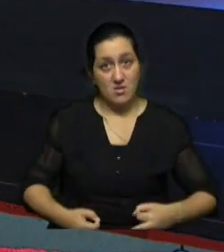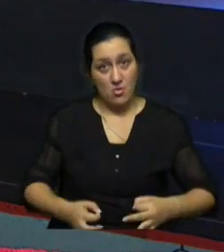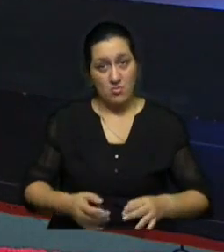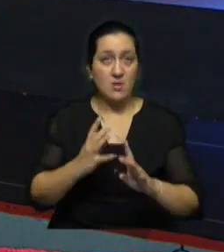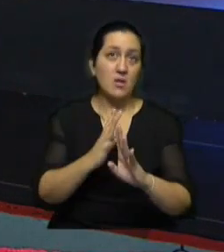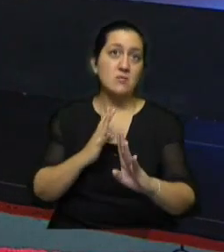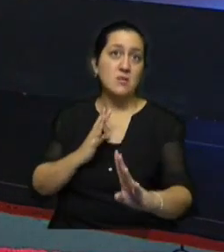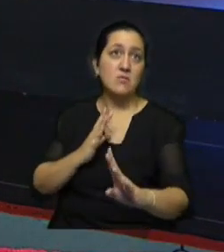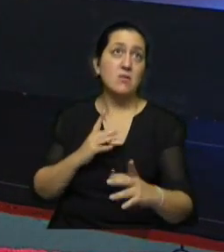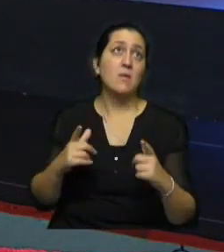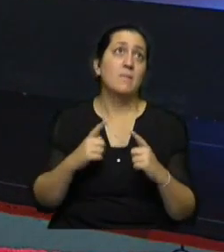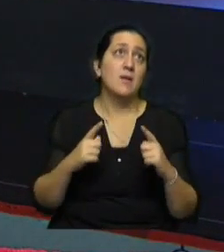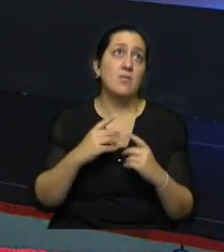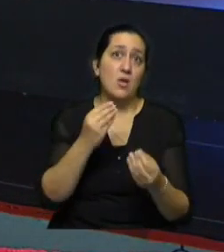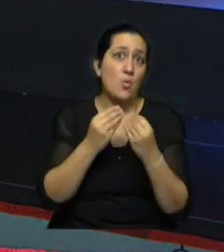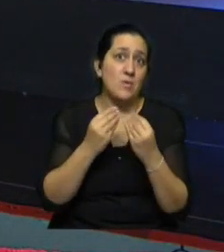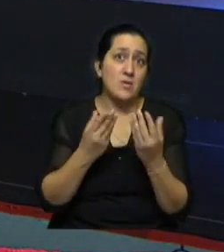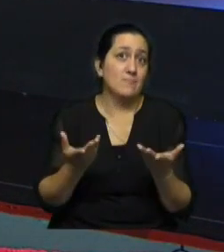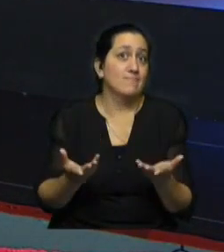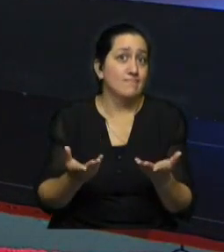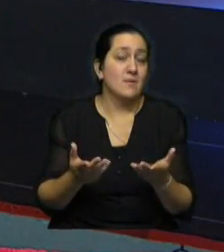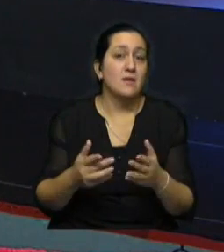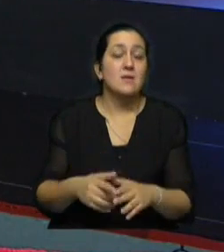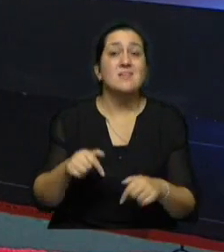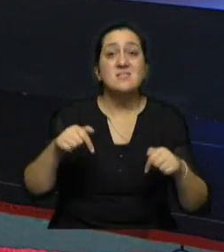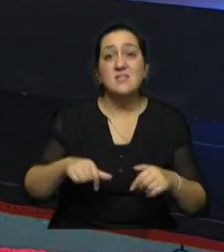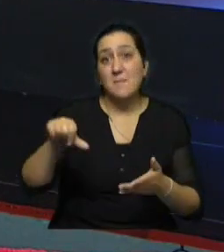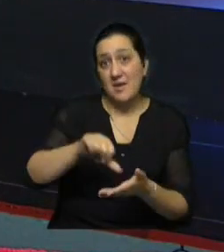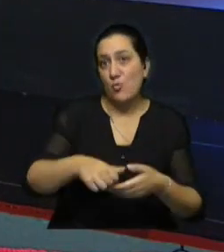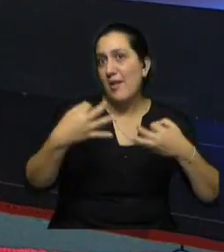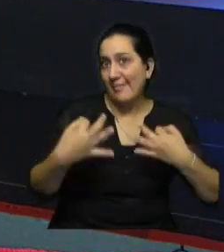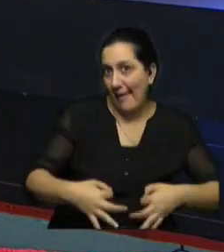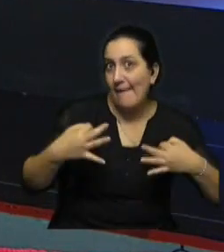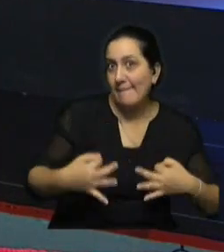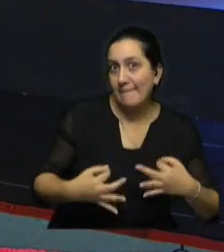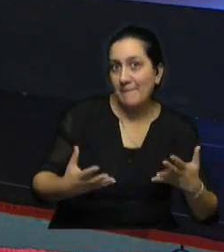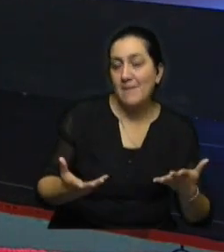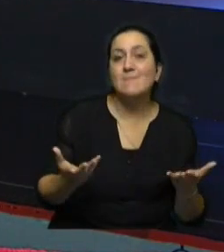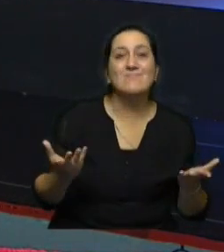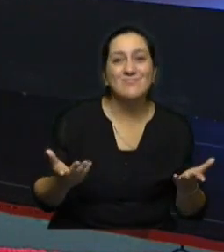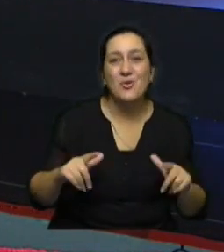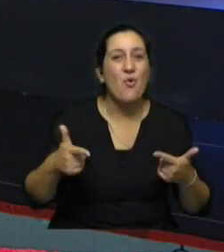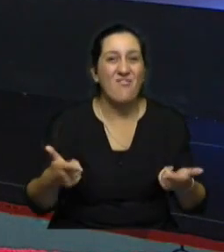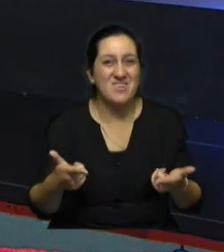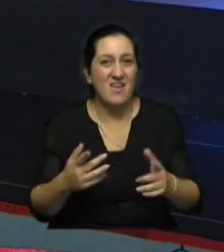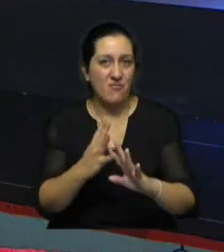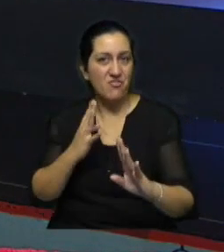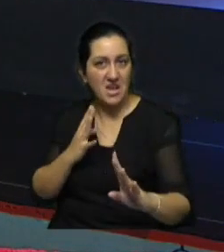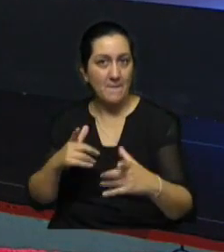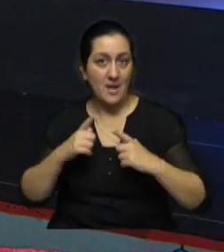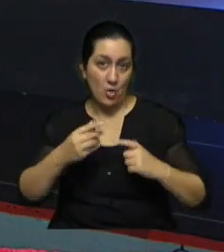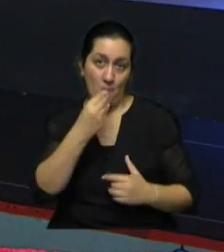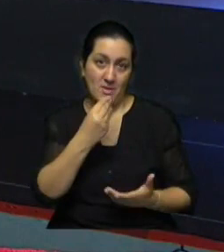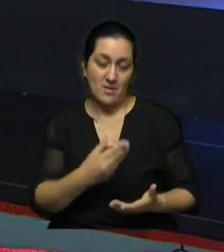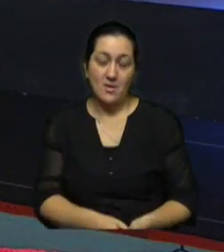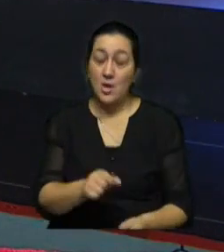para esperar la comidita, habla por sí solo. Si este país estuviera tan bien, como dicen las estadísticas, no habría tantas. ¿No les parece? Y la